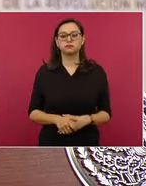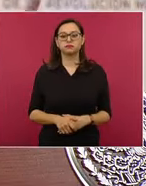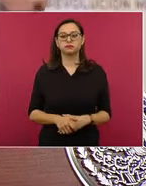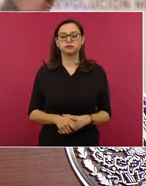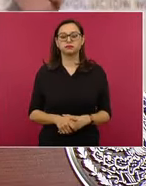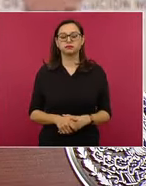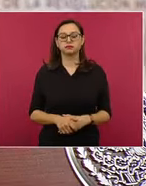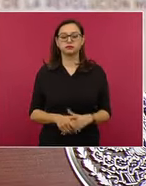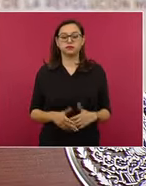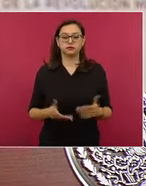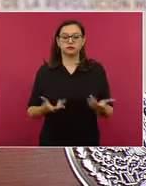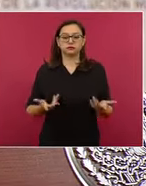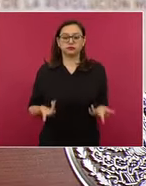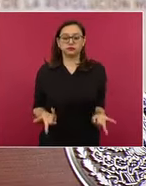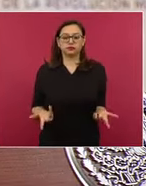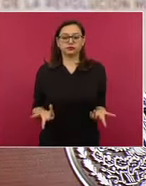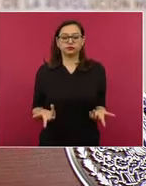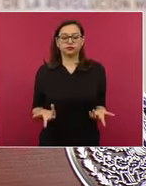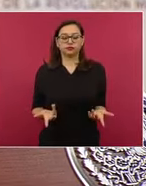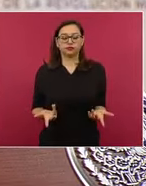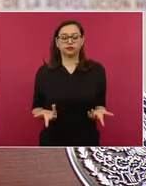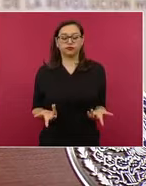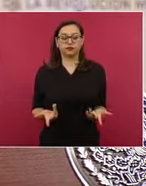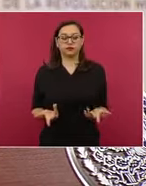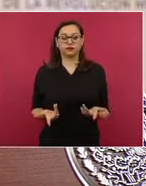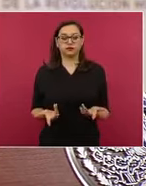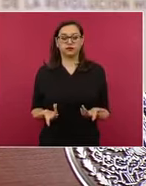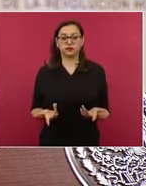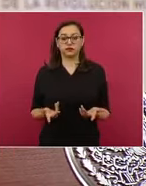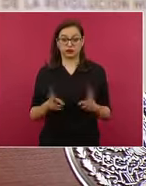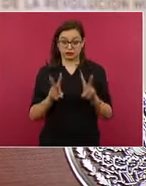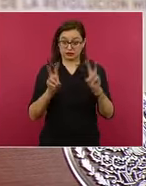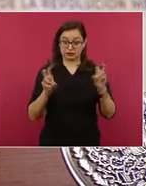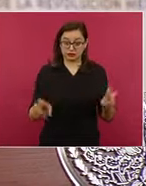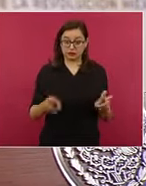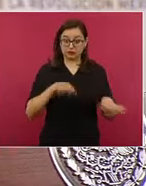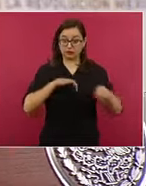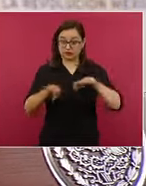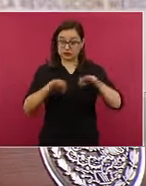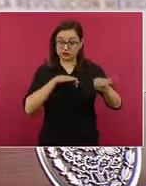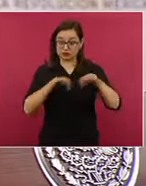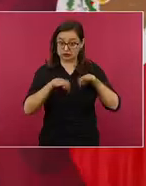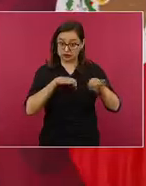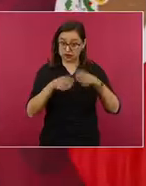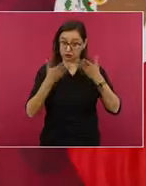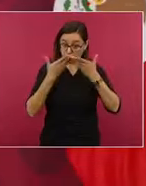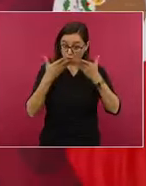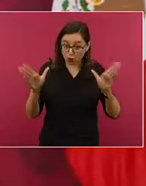Y más los que están vinculados con lo público.